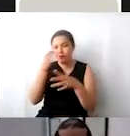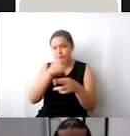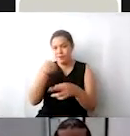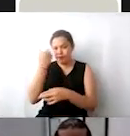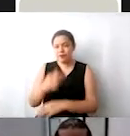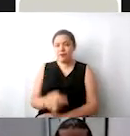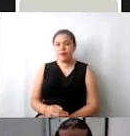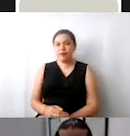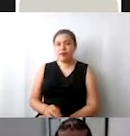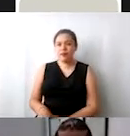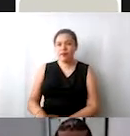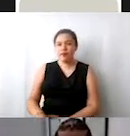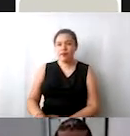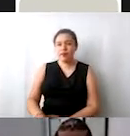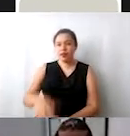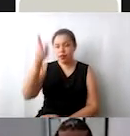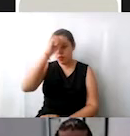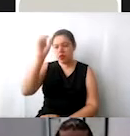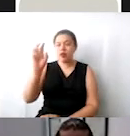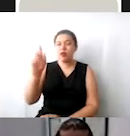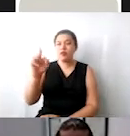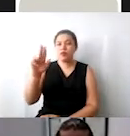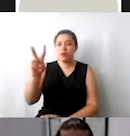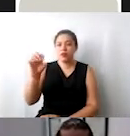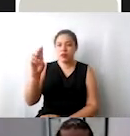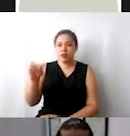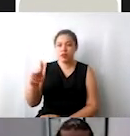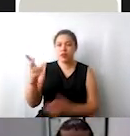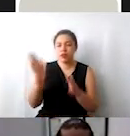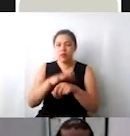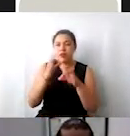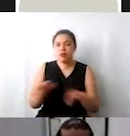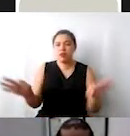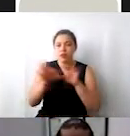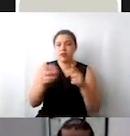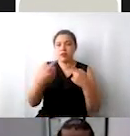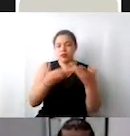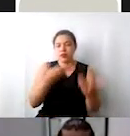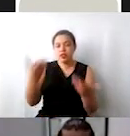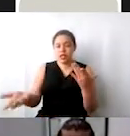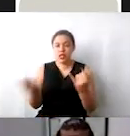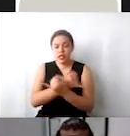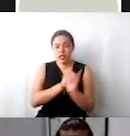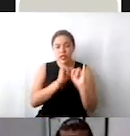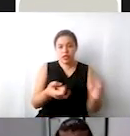en este sentido, en opinión de PRODECON, la principal distinción entre un servicio independiente